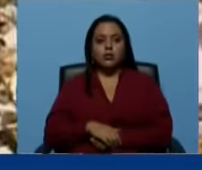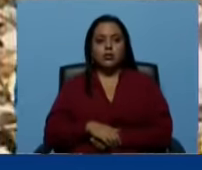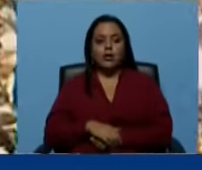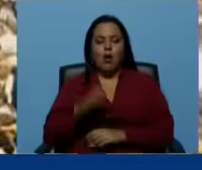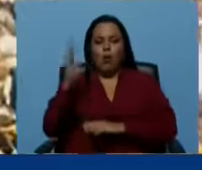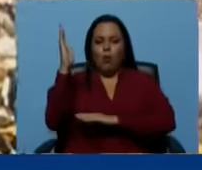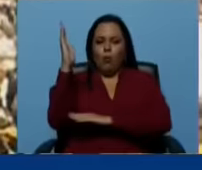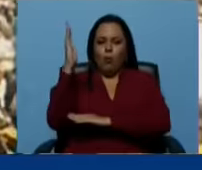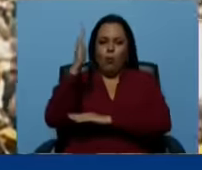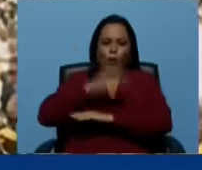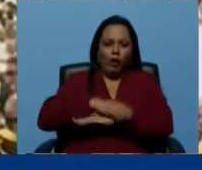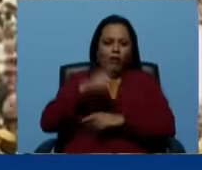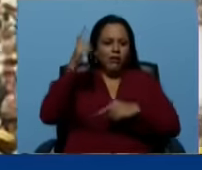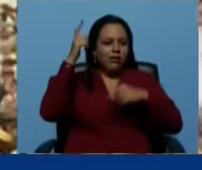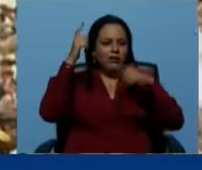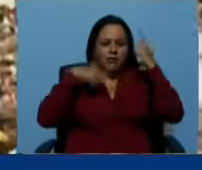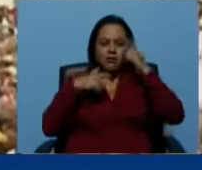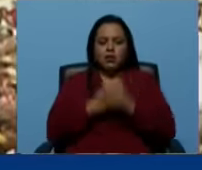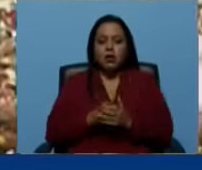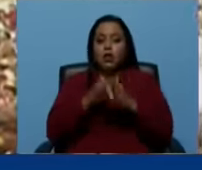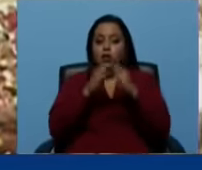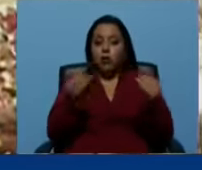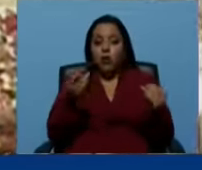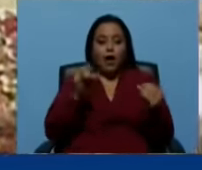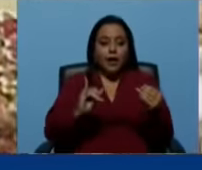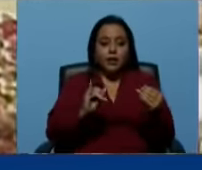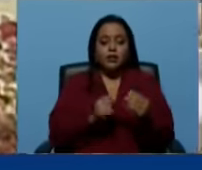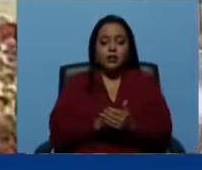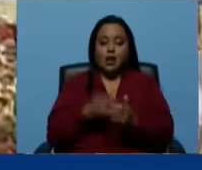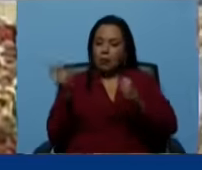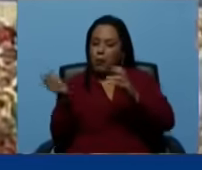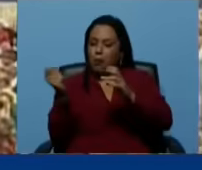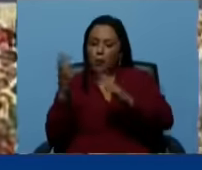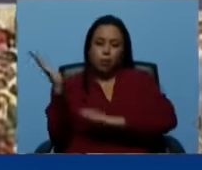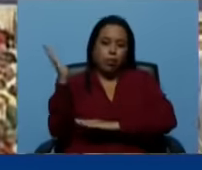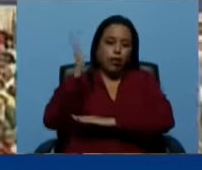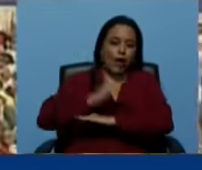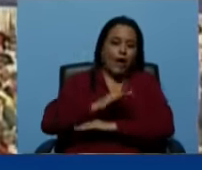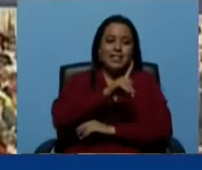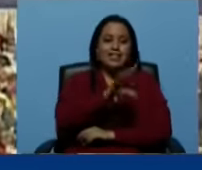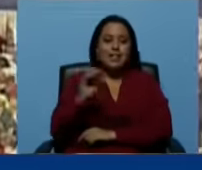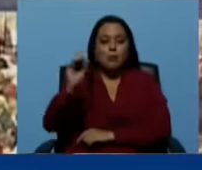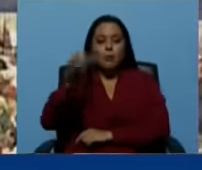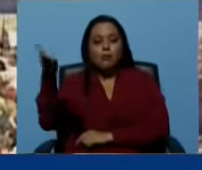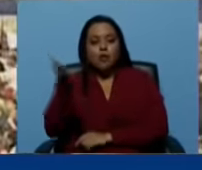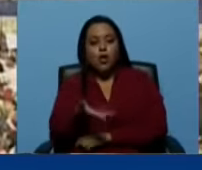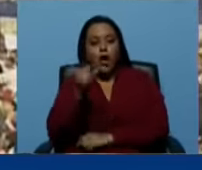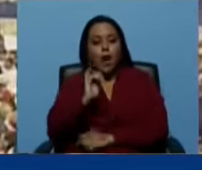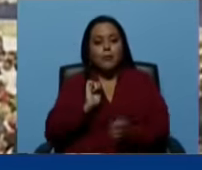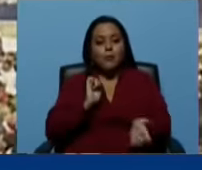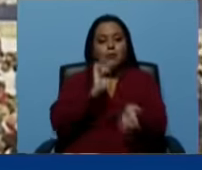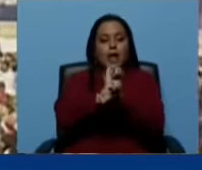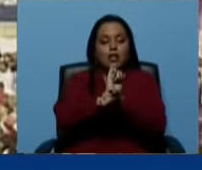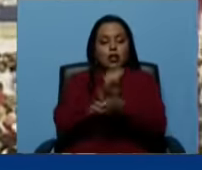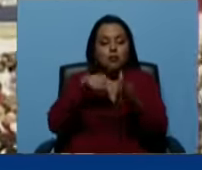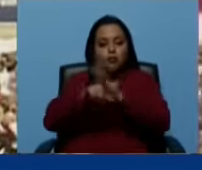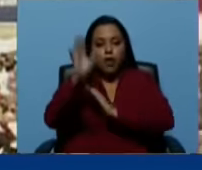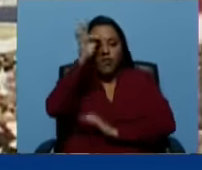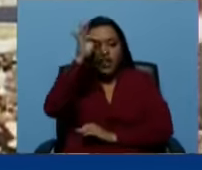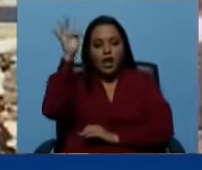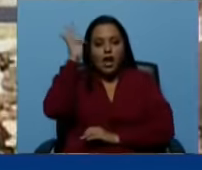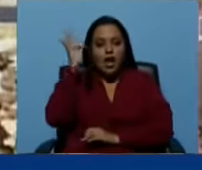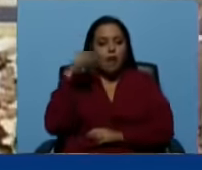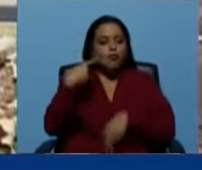Tumbaron estatuas de Chávez. Todos los que tumbaron estatuas, todos, el 100% están presos en fiscalía, procesados.